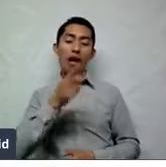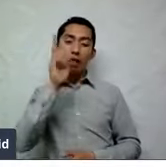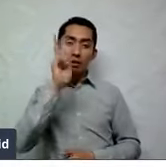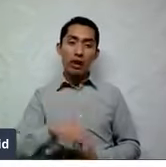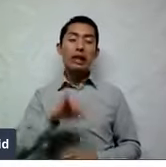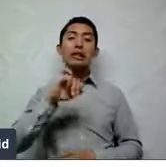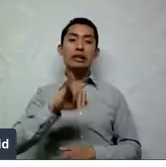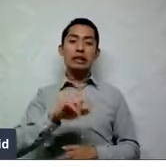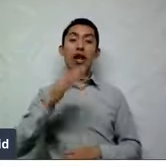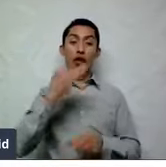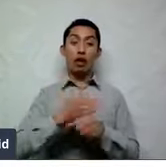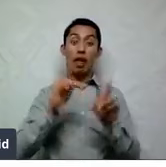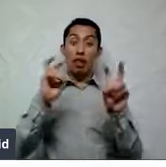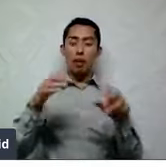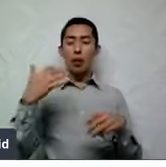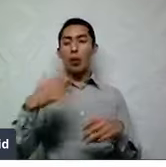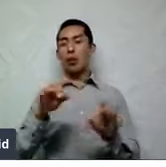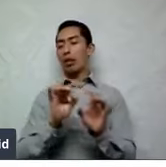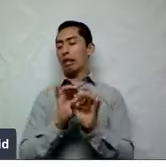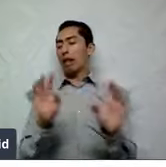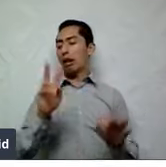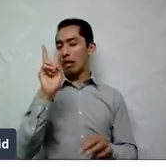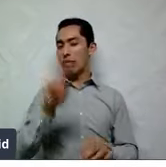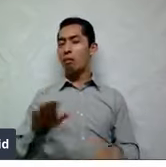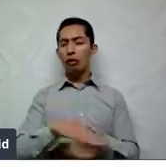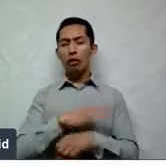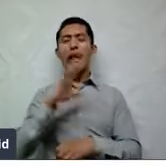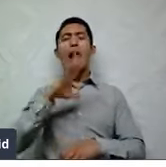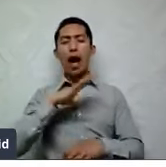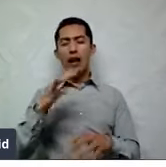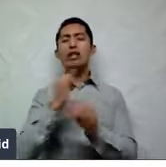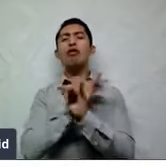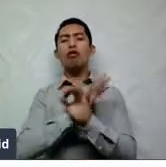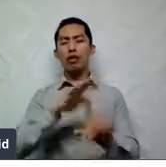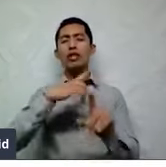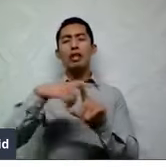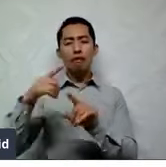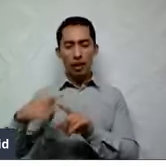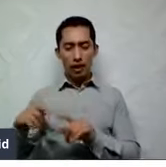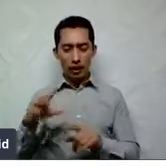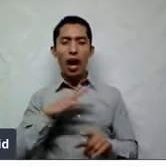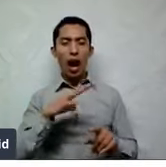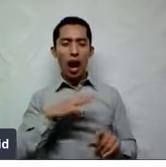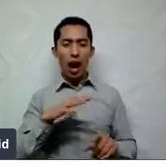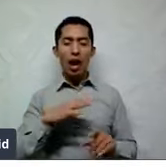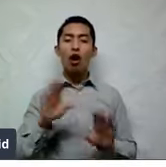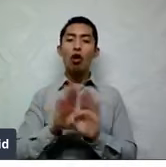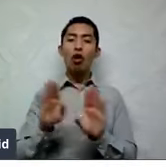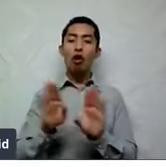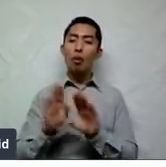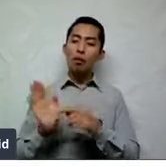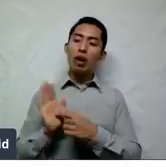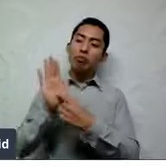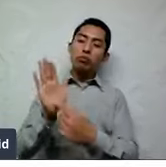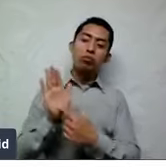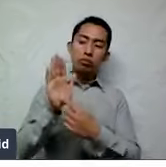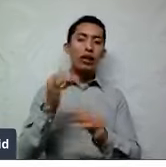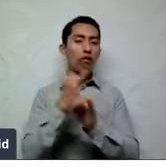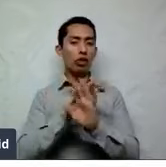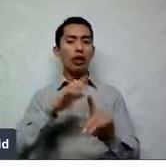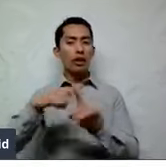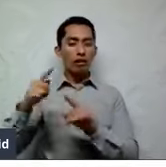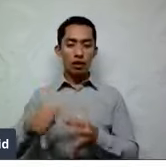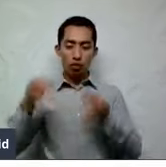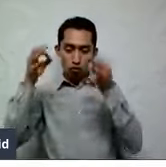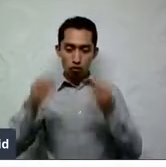delicada, sobre todo porque hay muchos datos oficiales que se han venido reportando, pero estos mismos datos